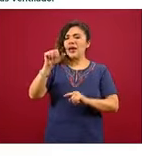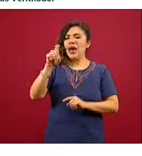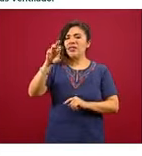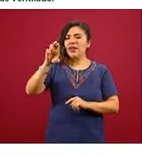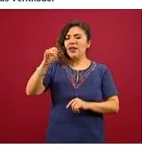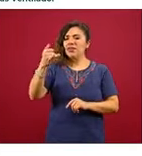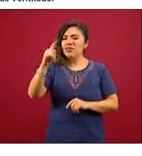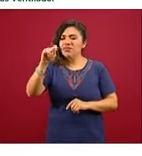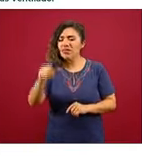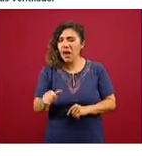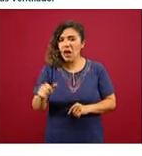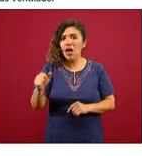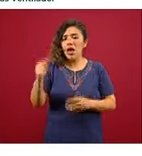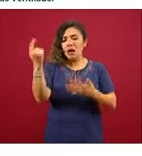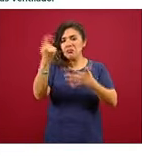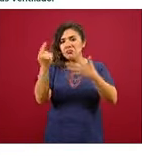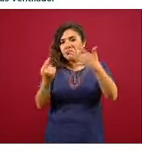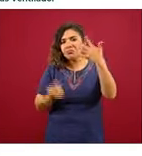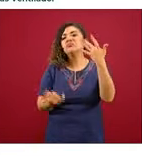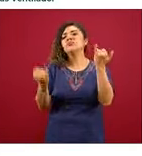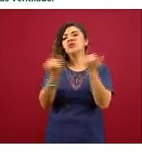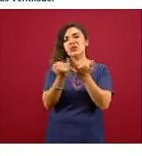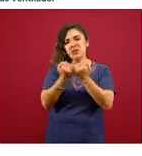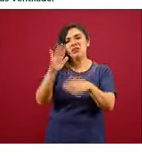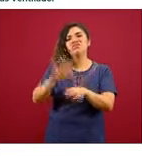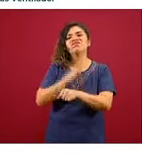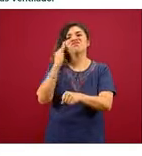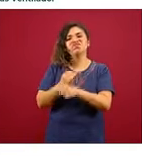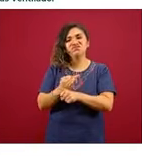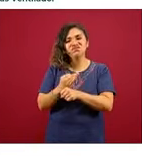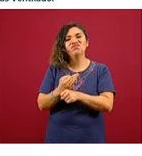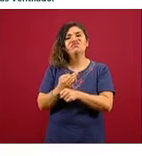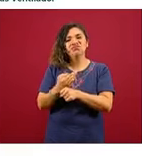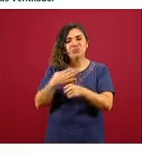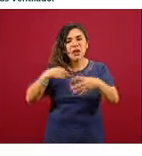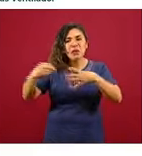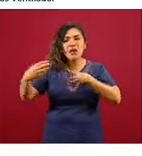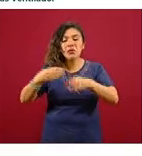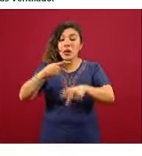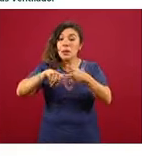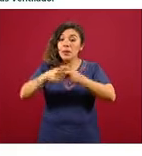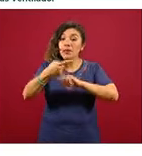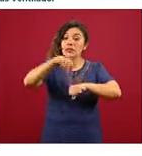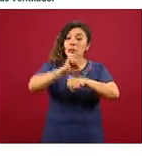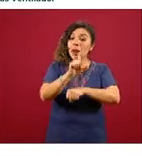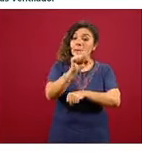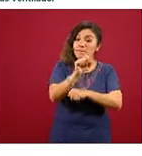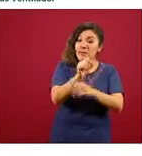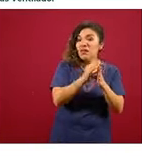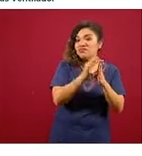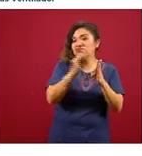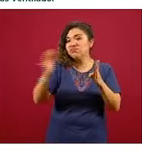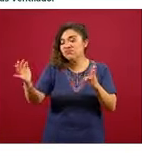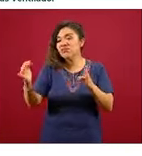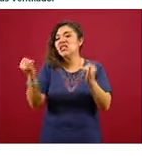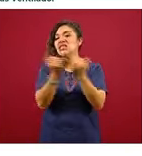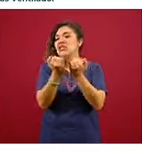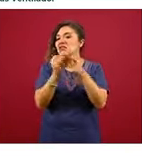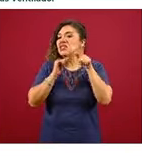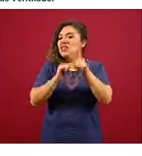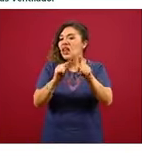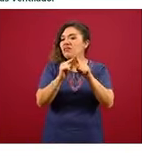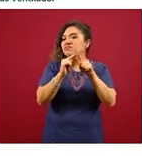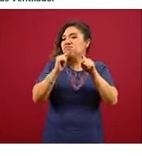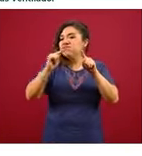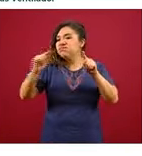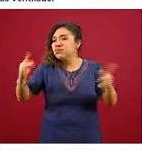han tenido una presentación de casos importantes desde la semana 20 en adelante, también contribuyendo a esta meseta que vemos